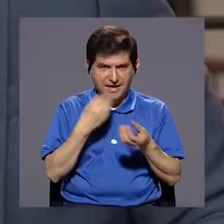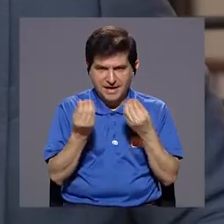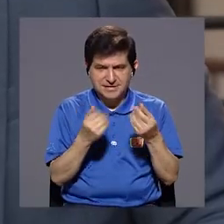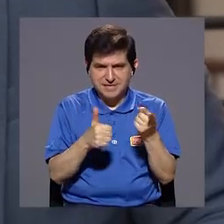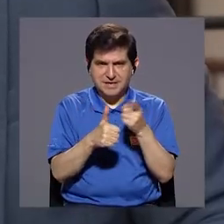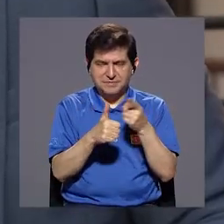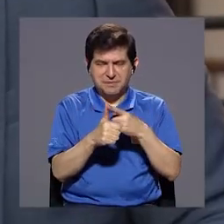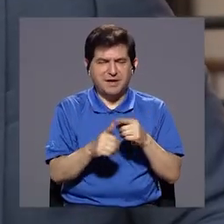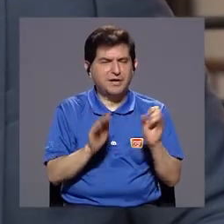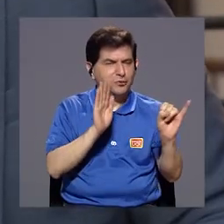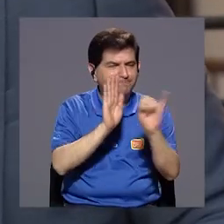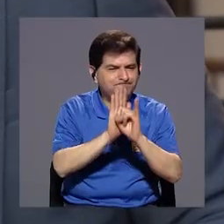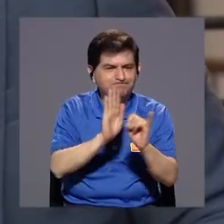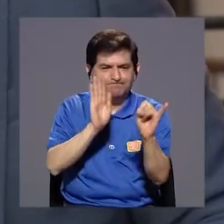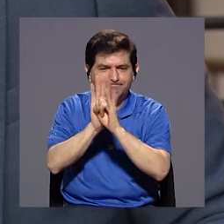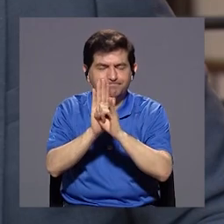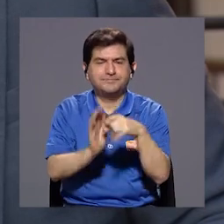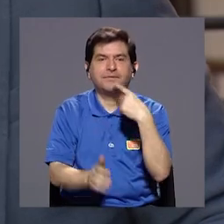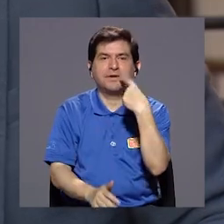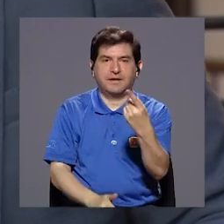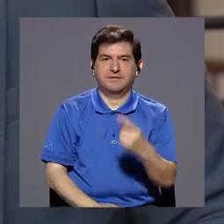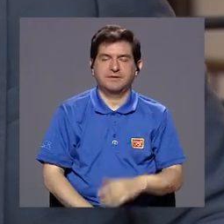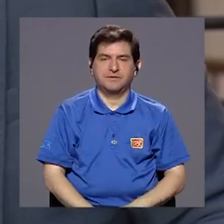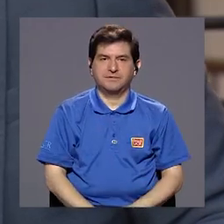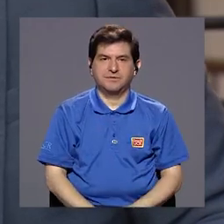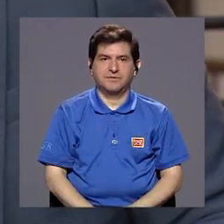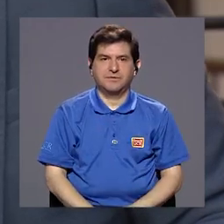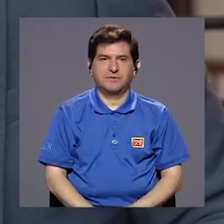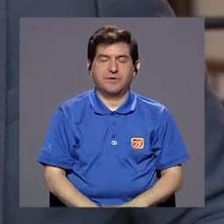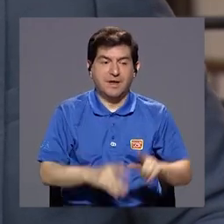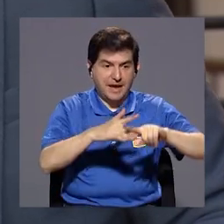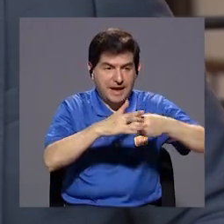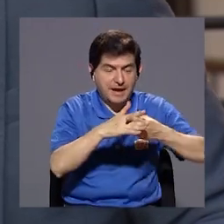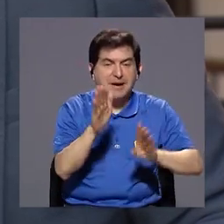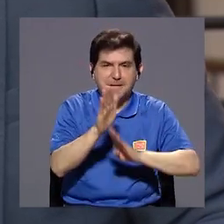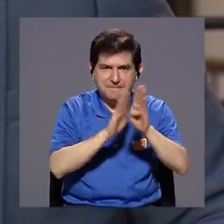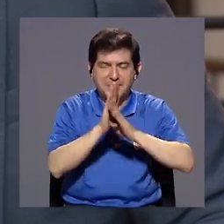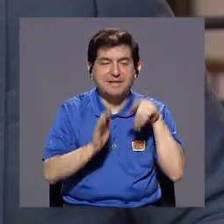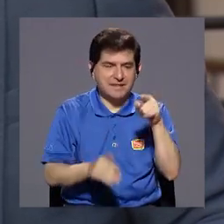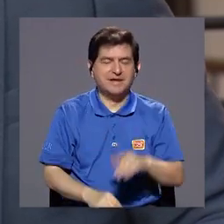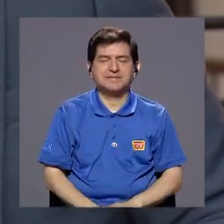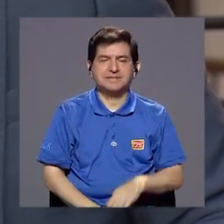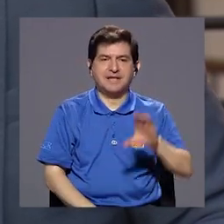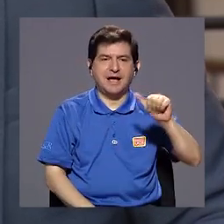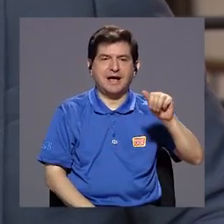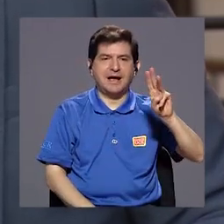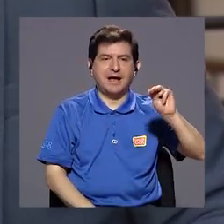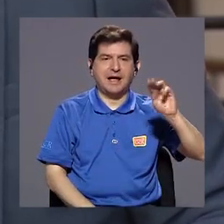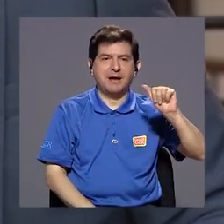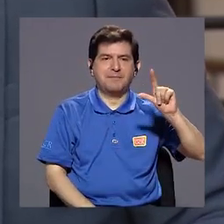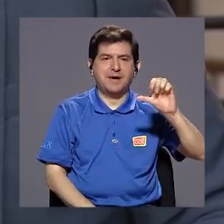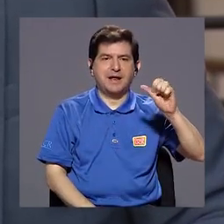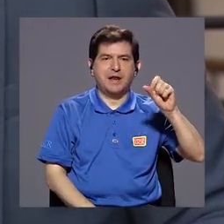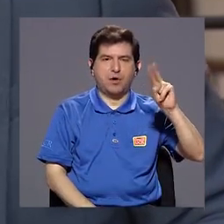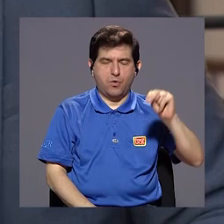es, bueno, primero tratar de identificarlo. Por eso le digo, una herramienta que hemos desarrollado es esta, la Camaleón, para que la